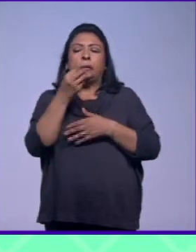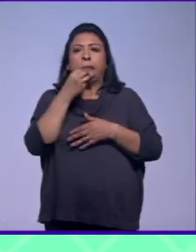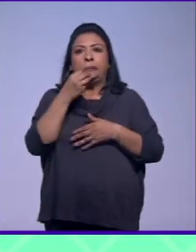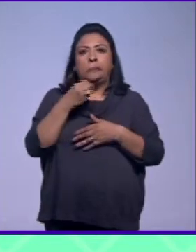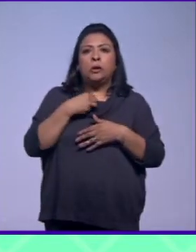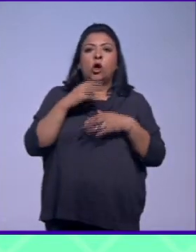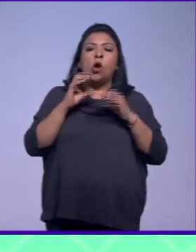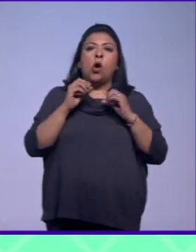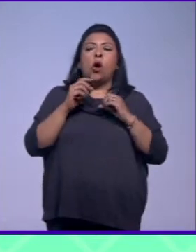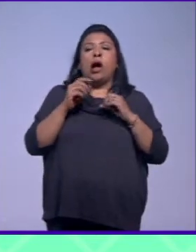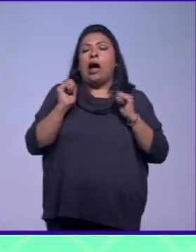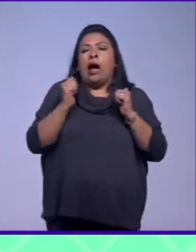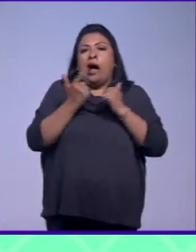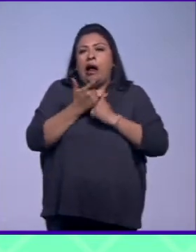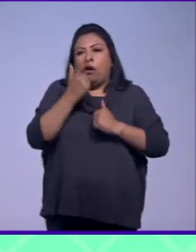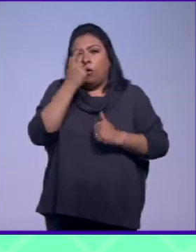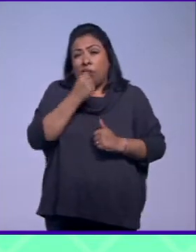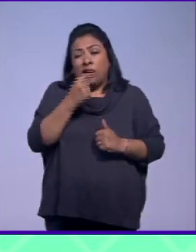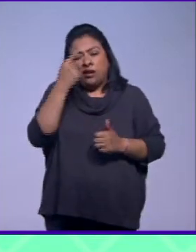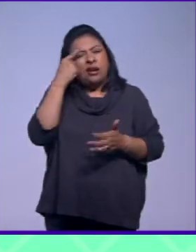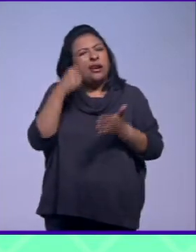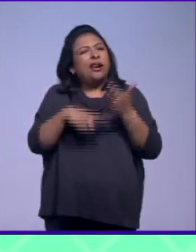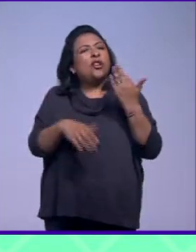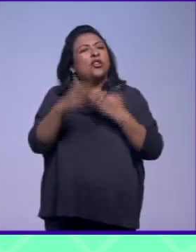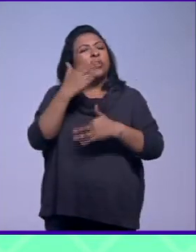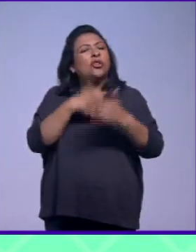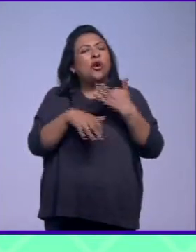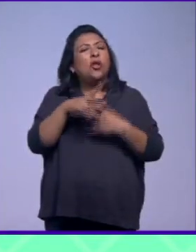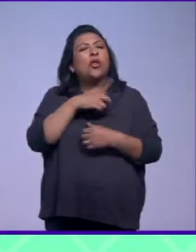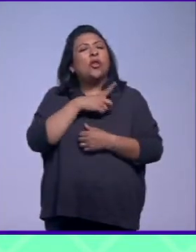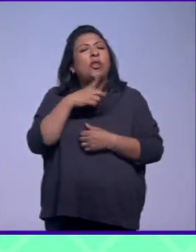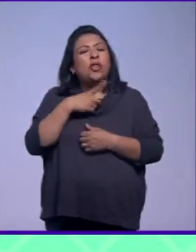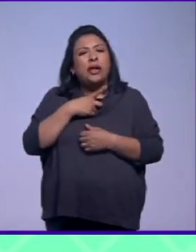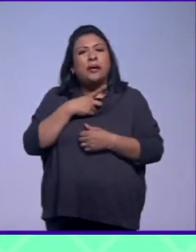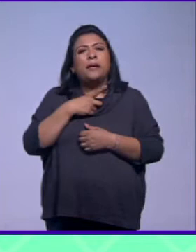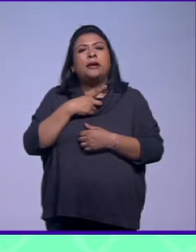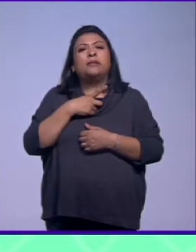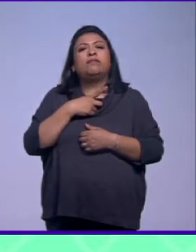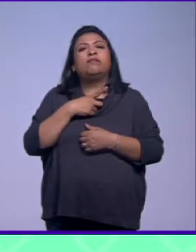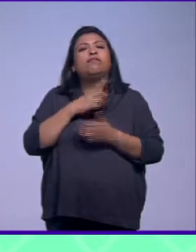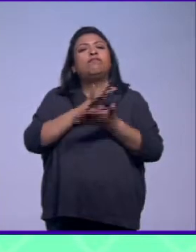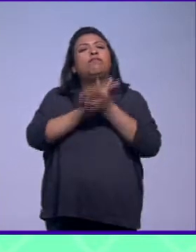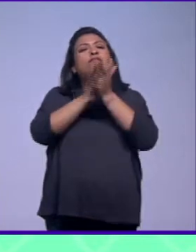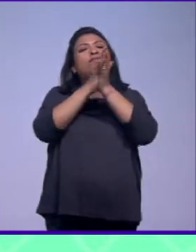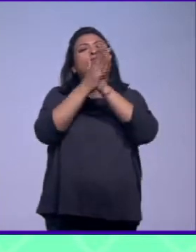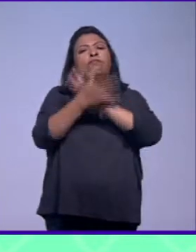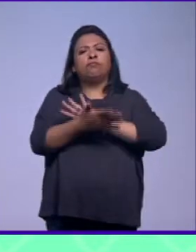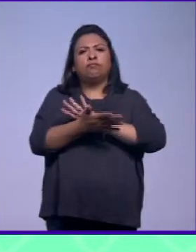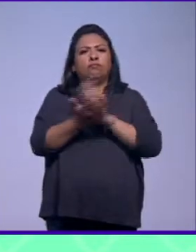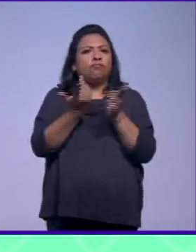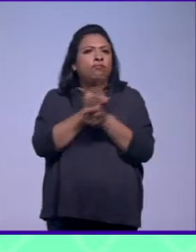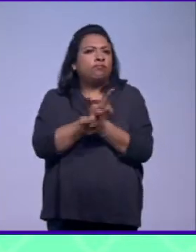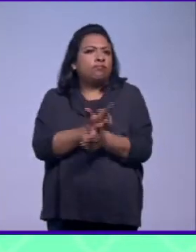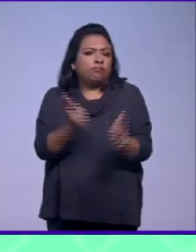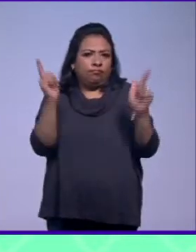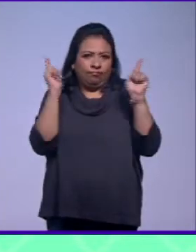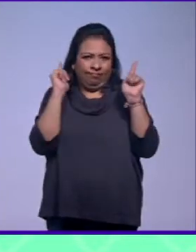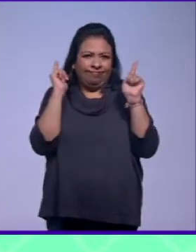o sea creo que todo tiene que convertirse en una libertad